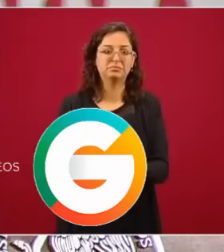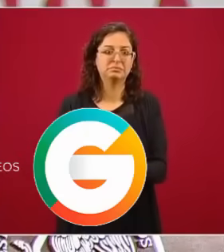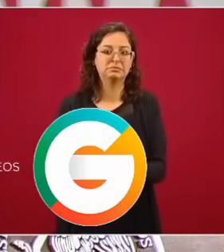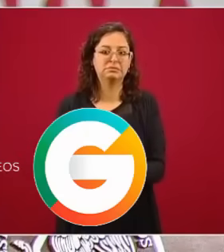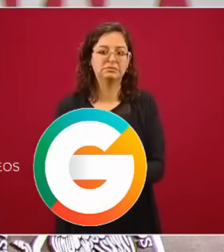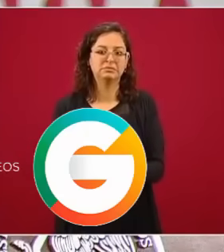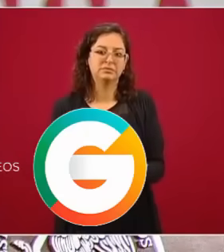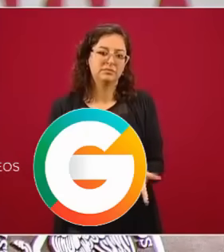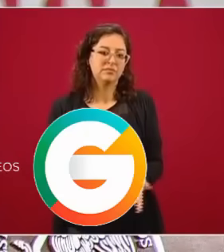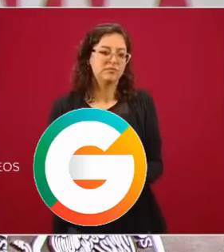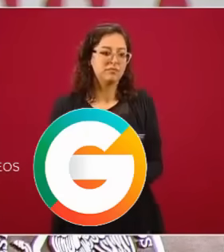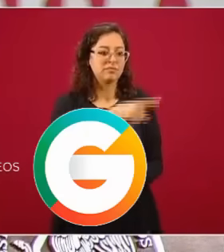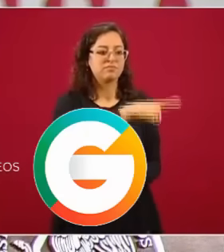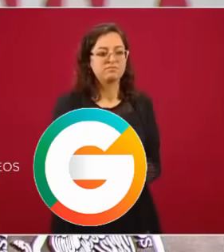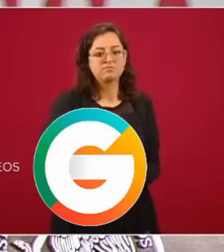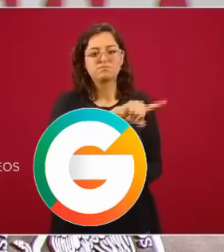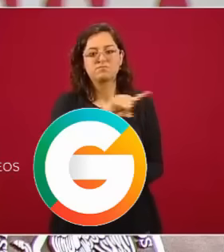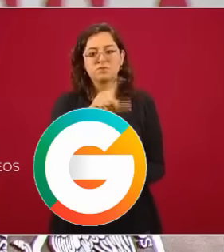a quienes